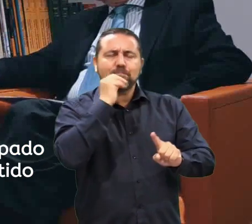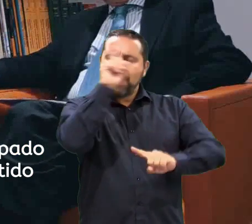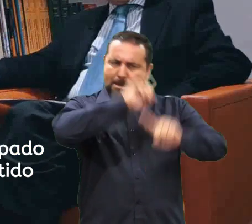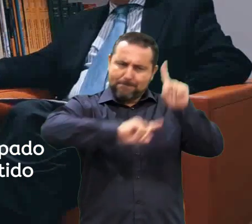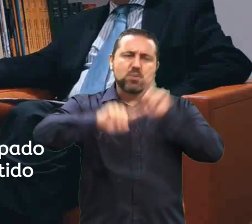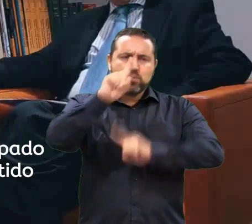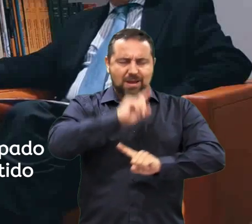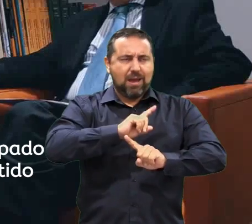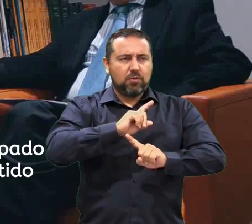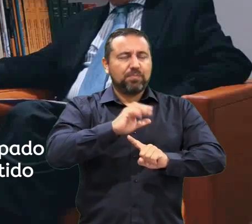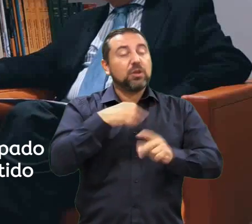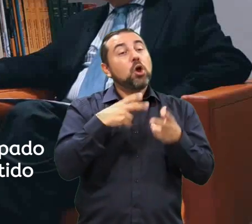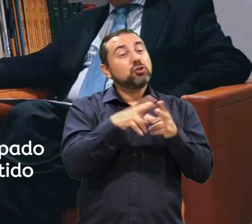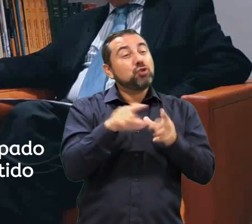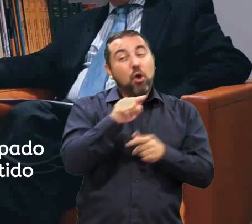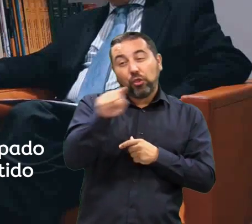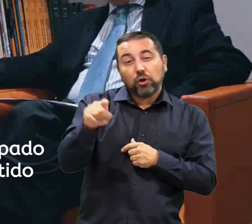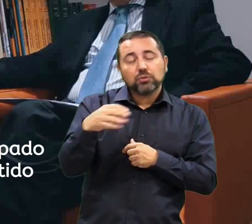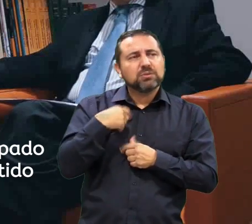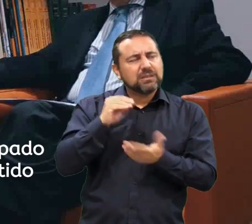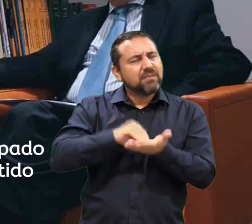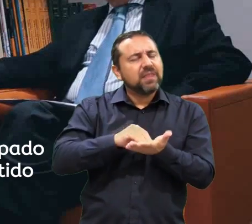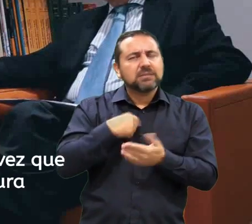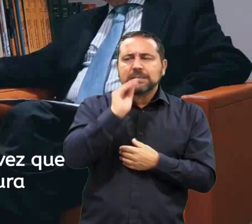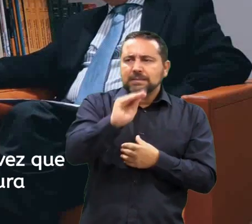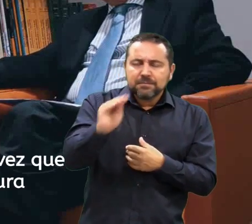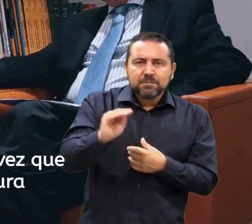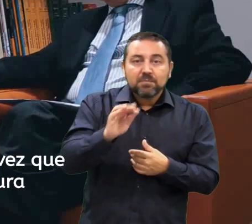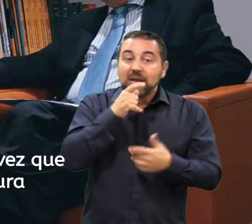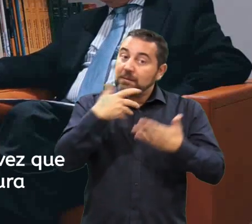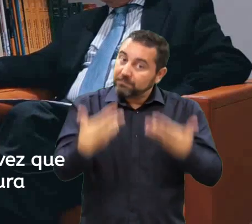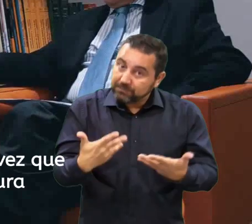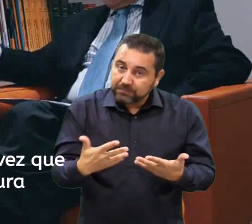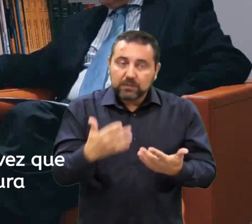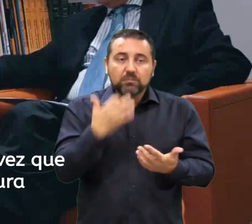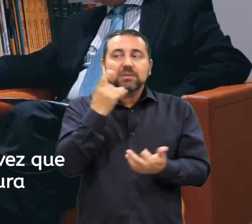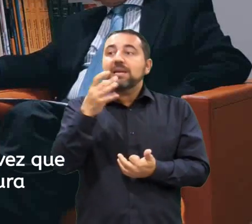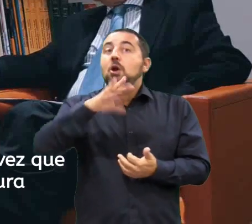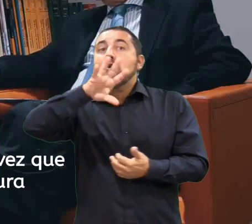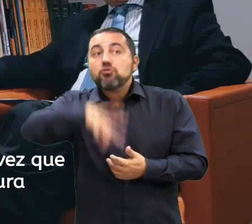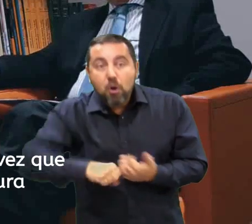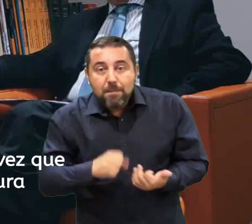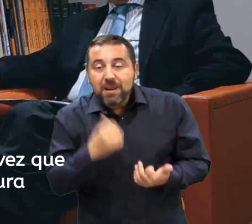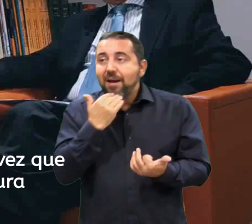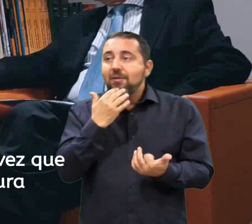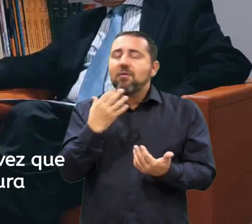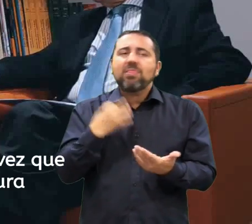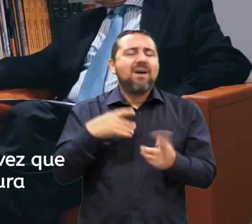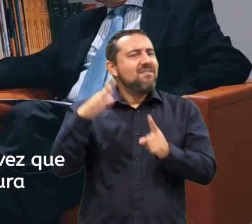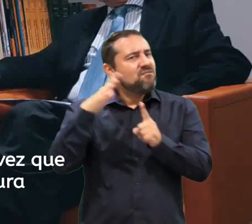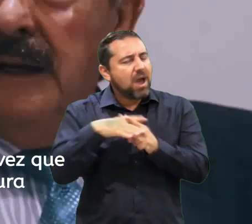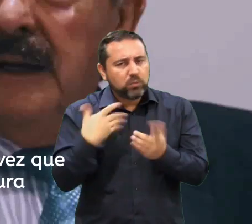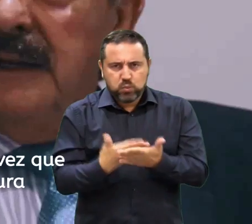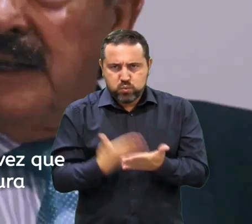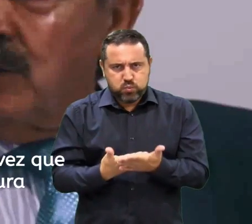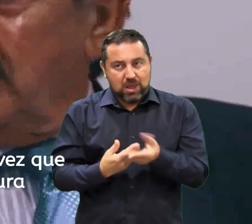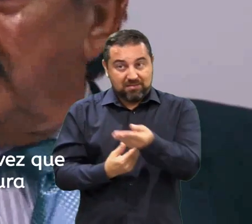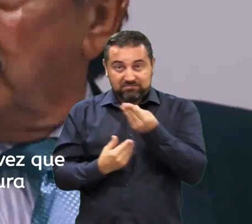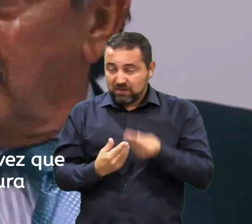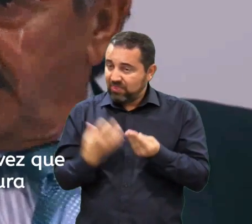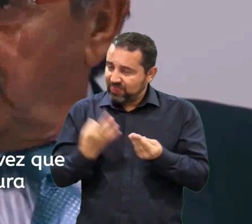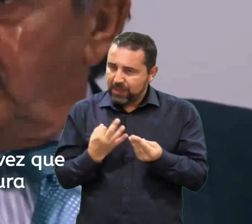este tema y hemos insistido mucho a los socios en la importancia en el presente de que cada vez que se compre una obra